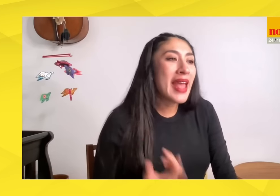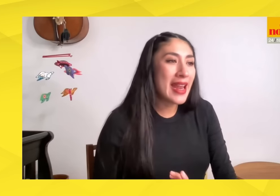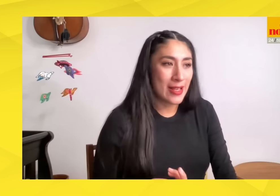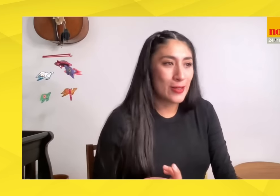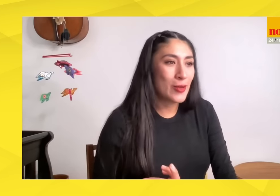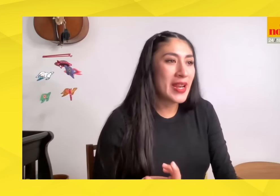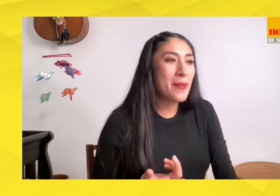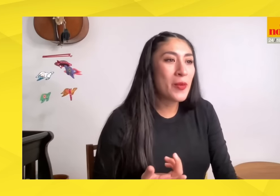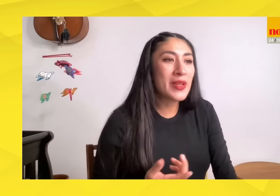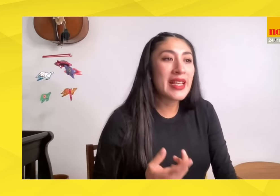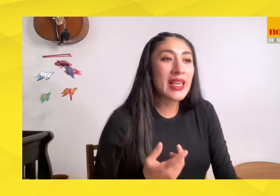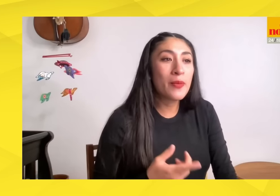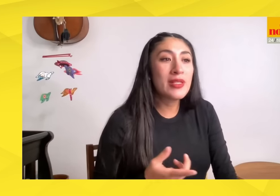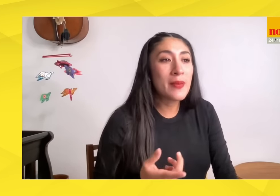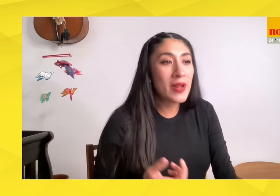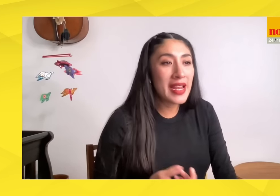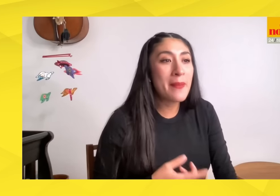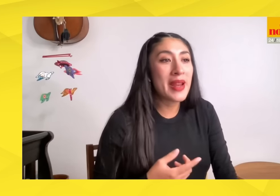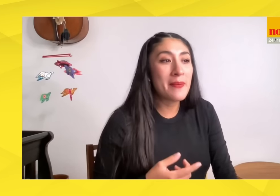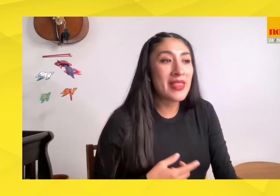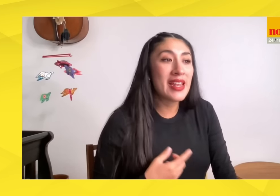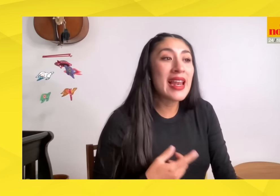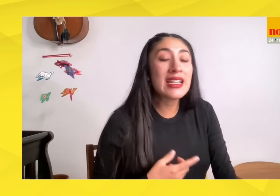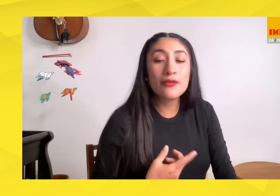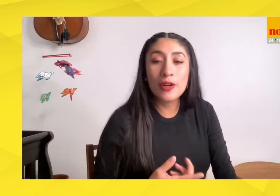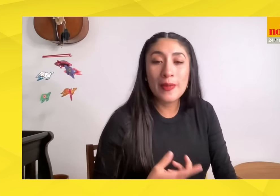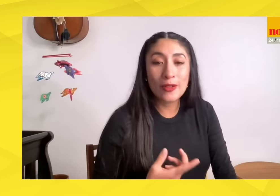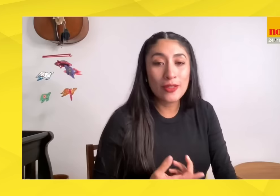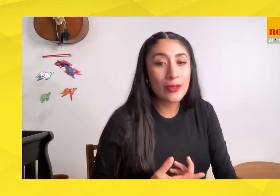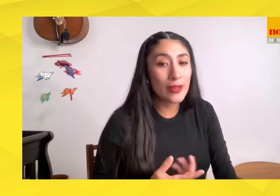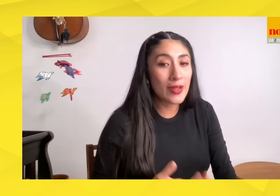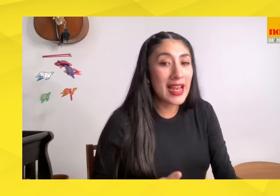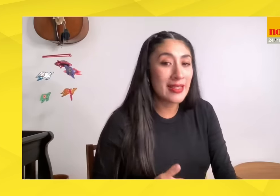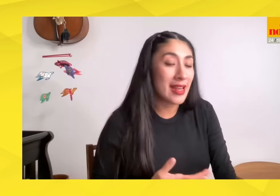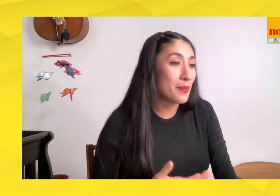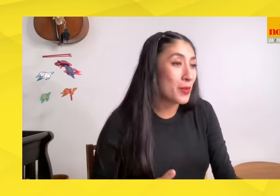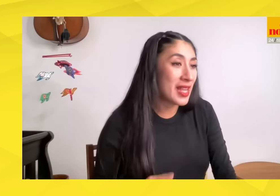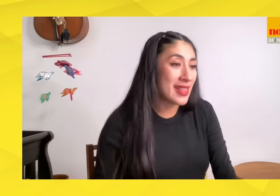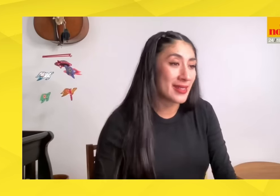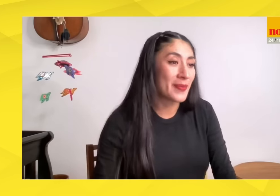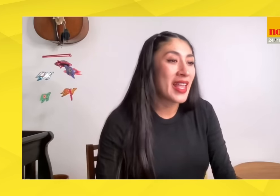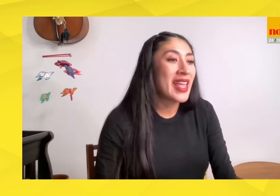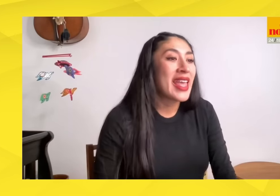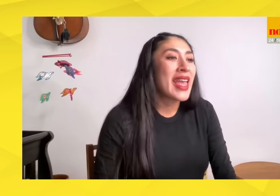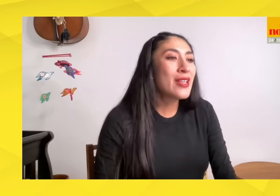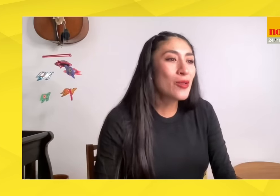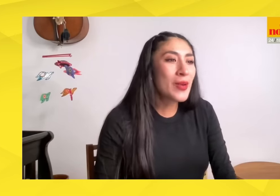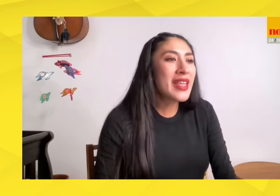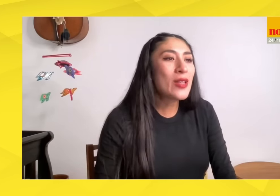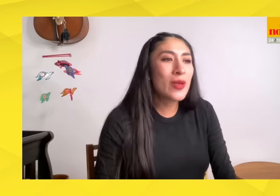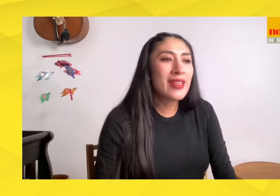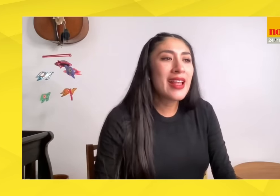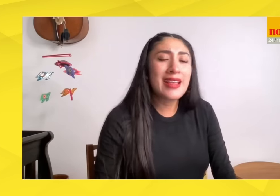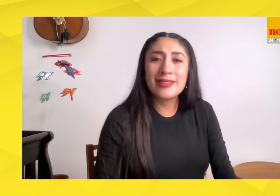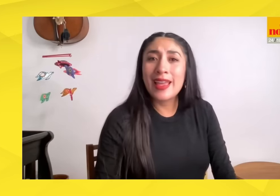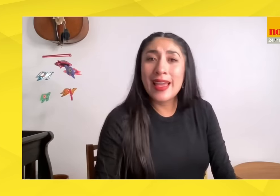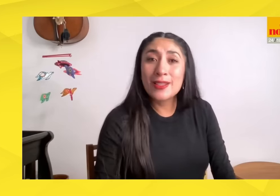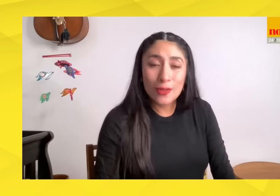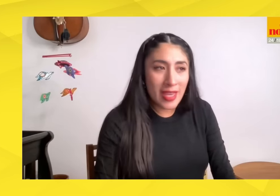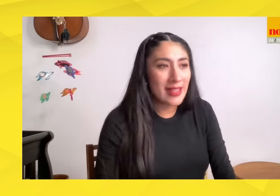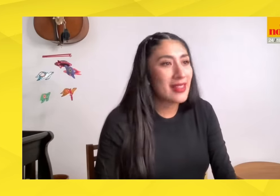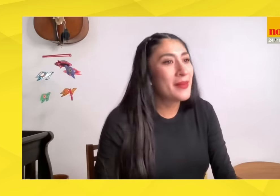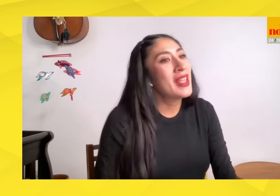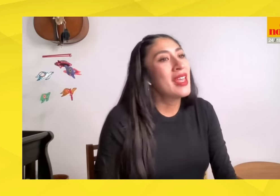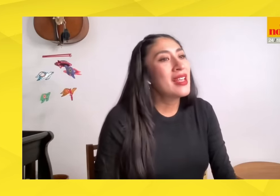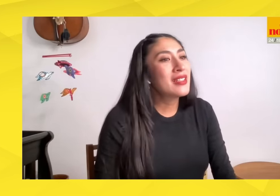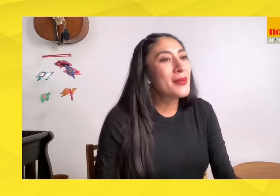deliberar sobre la propuesta que impulsa morena para impedir que las reformas constitucionales sean impugnadas en su cuenta de Twitter este